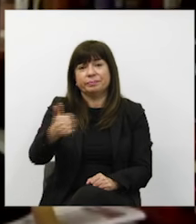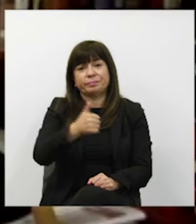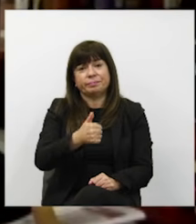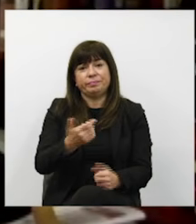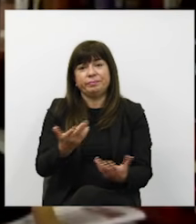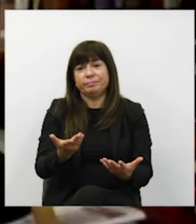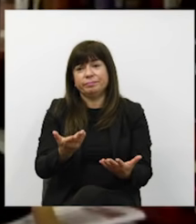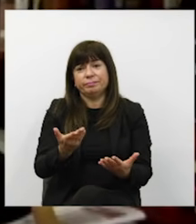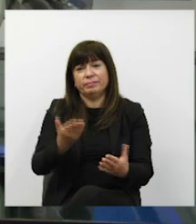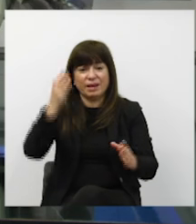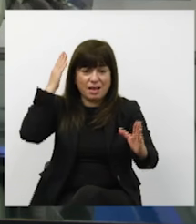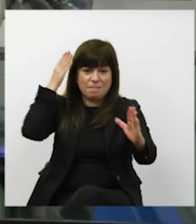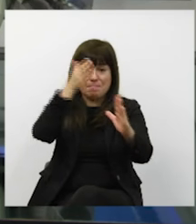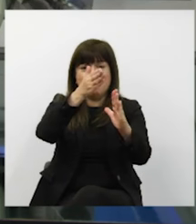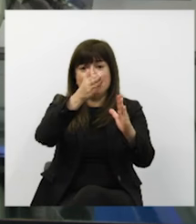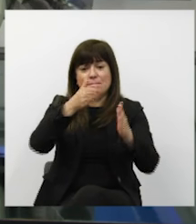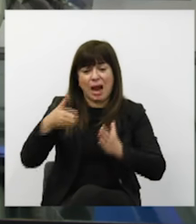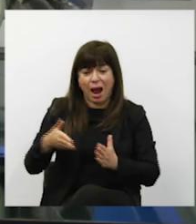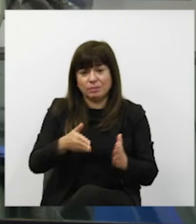el carro de la misma dirección.